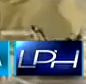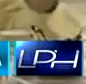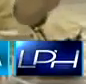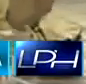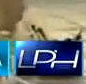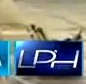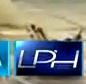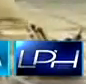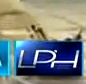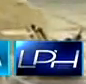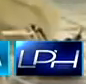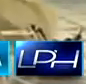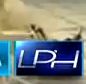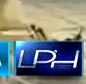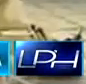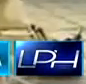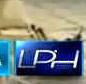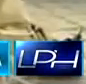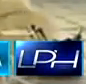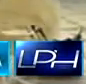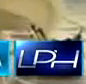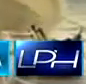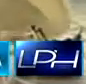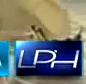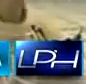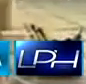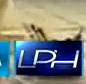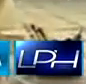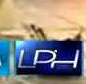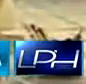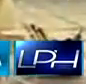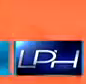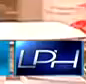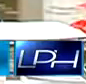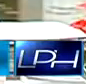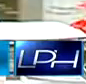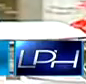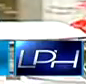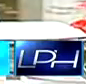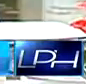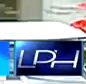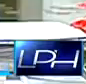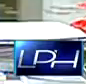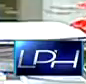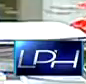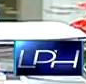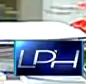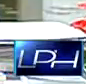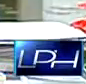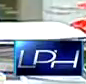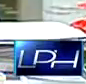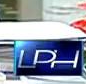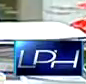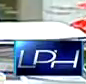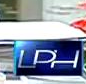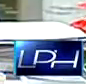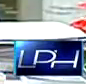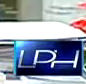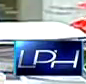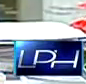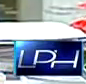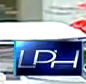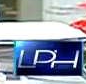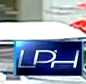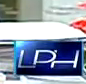del pueblo de los Estados Unidos y la soberanía de todos los pueblos de la tierra. Lo voy a solicitar al secretario John Kerry en